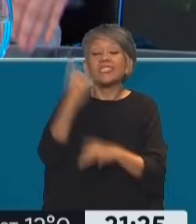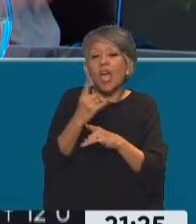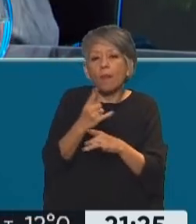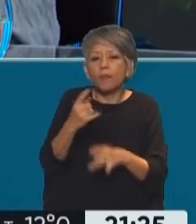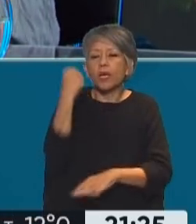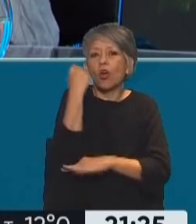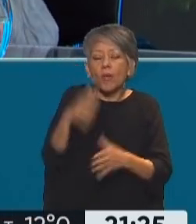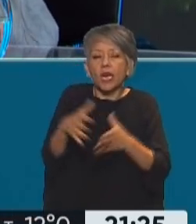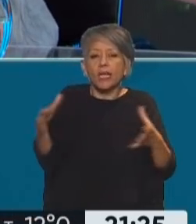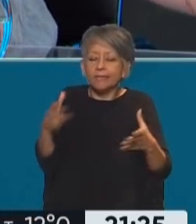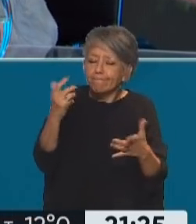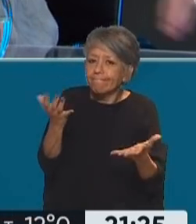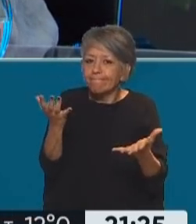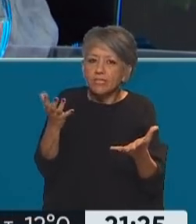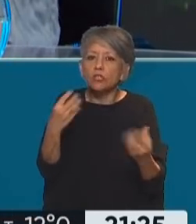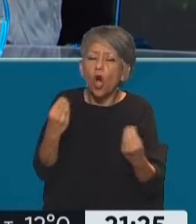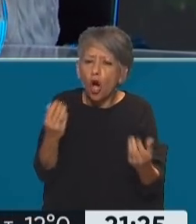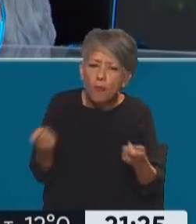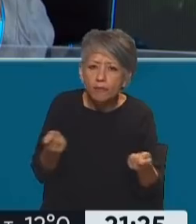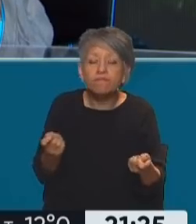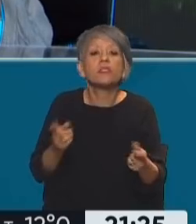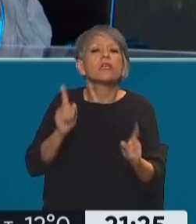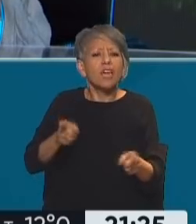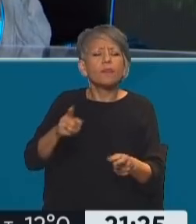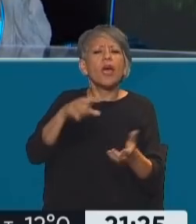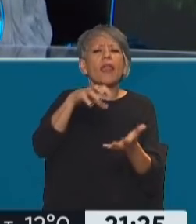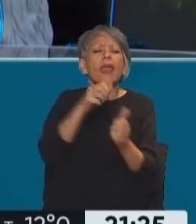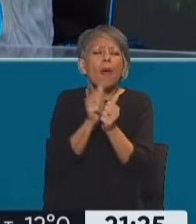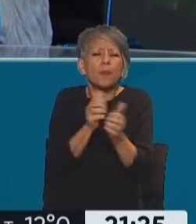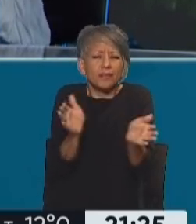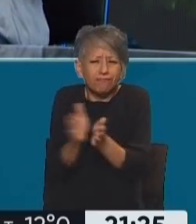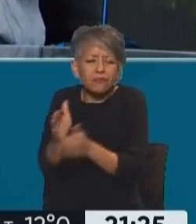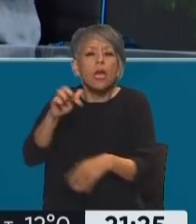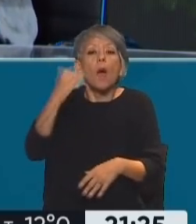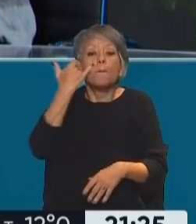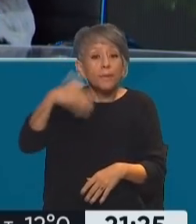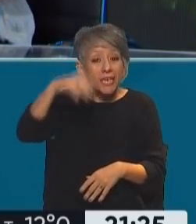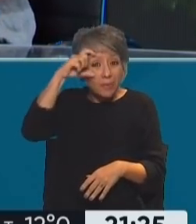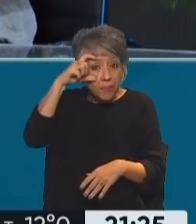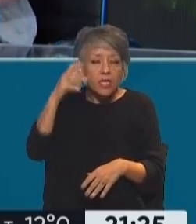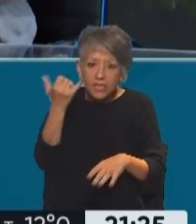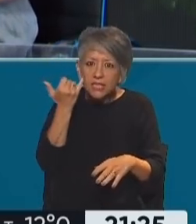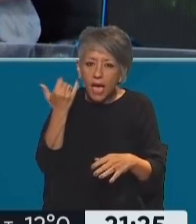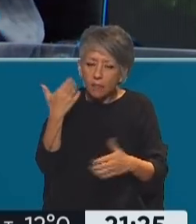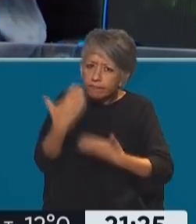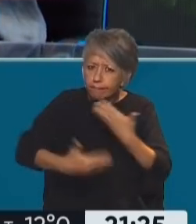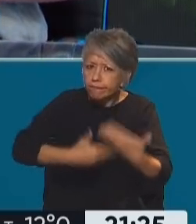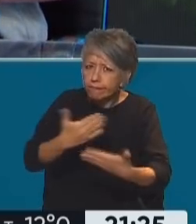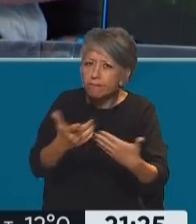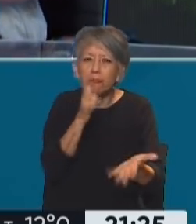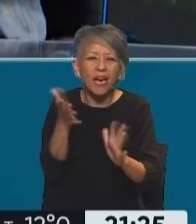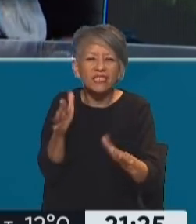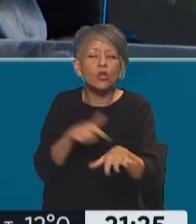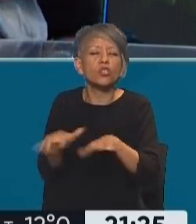punto y seguir apuntalando a las pymes, seguir apuntalando la reactivación económica que ya está en niveles de 2019. Me parece que va a